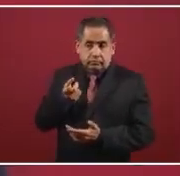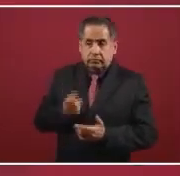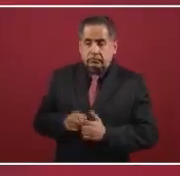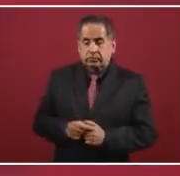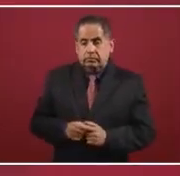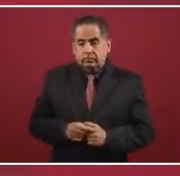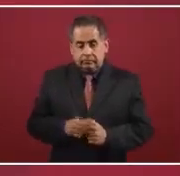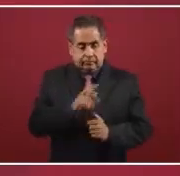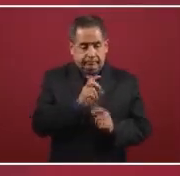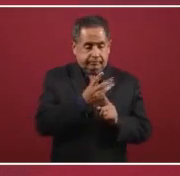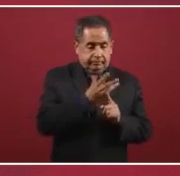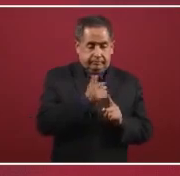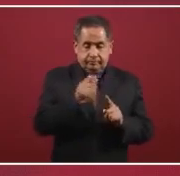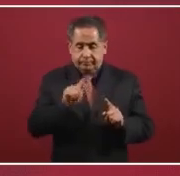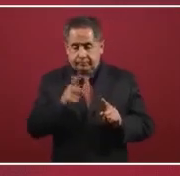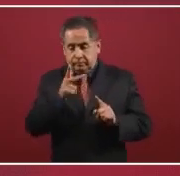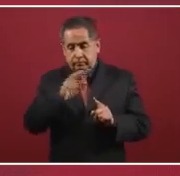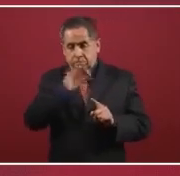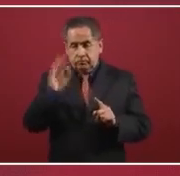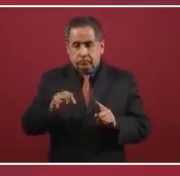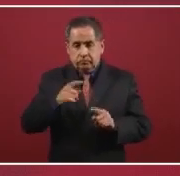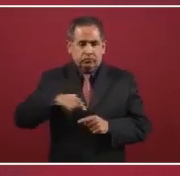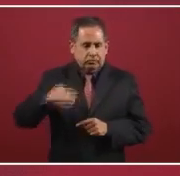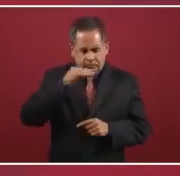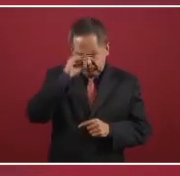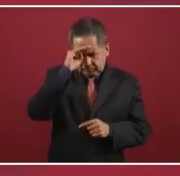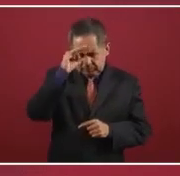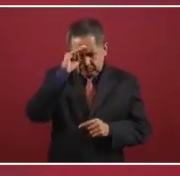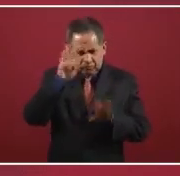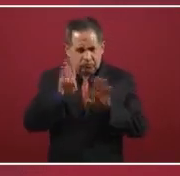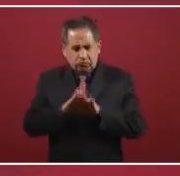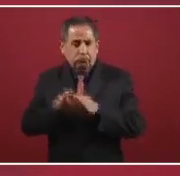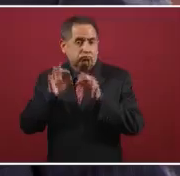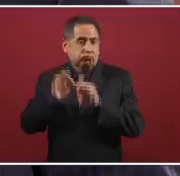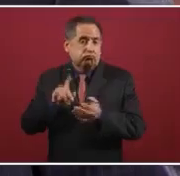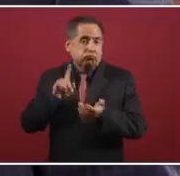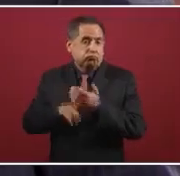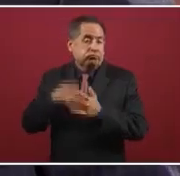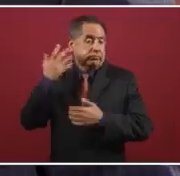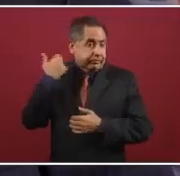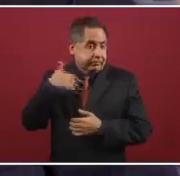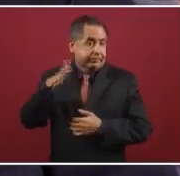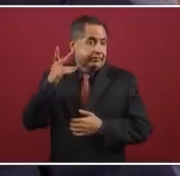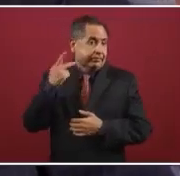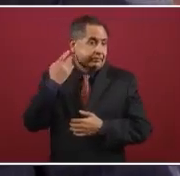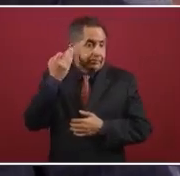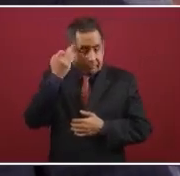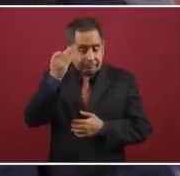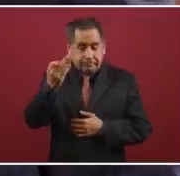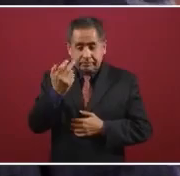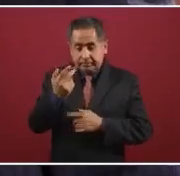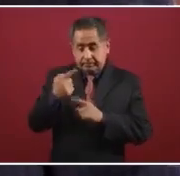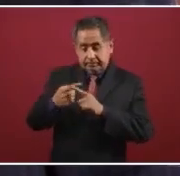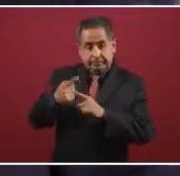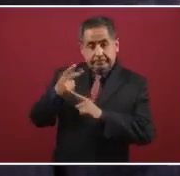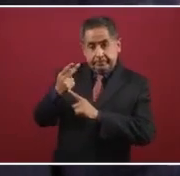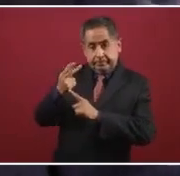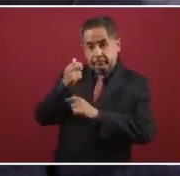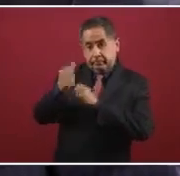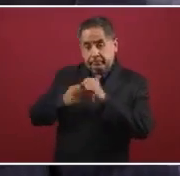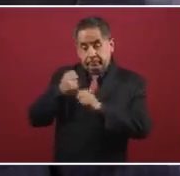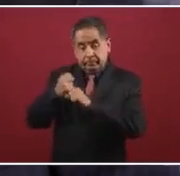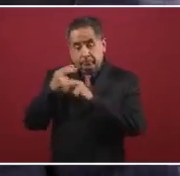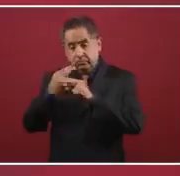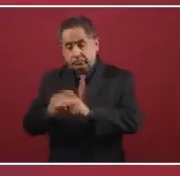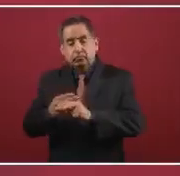38? Porque si consideramos las condiciones originales de 25 años, o sea, es decir, el